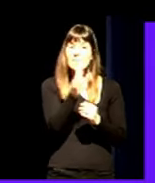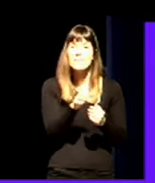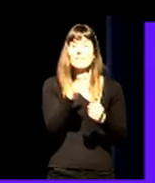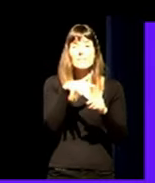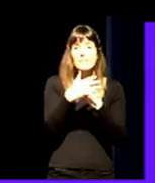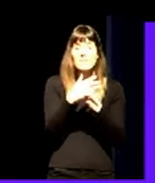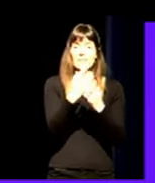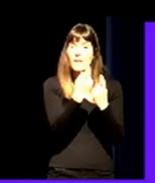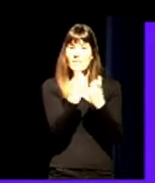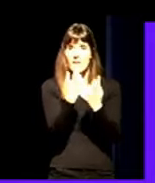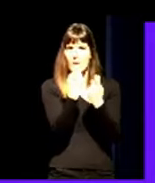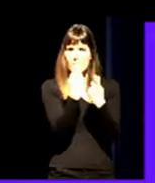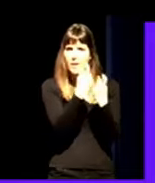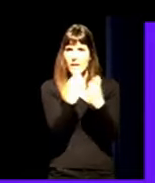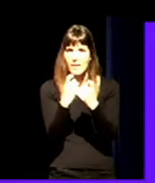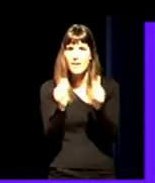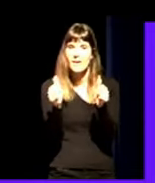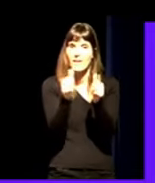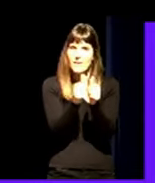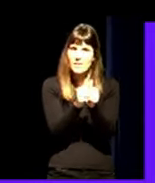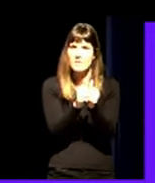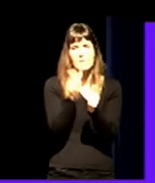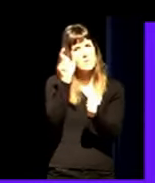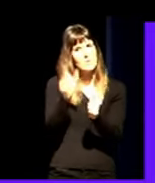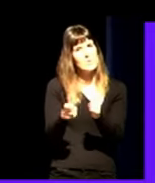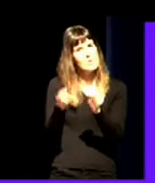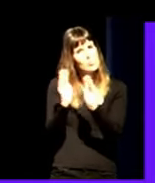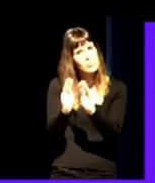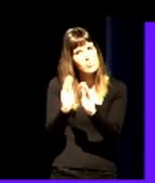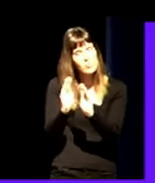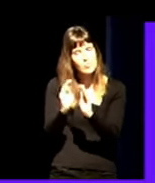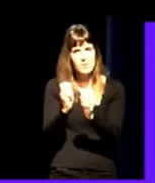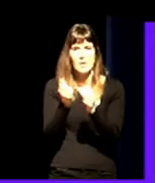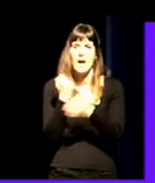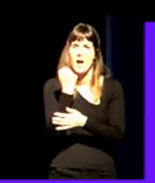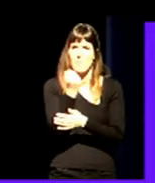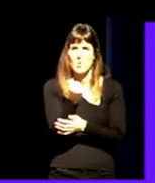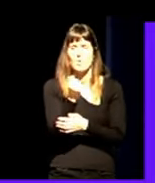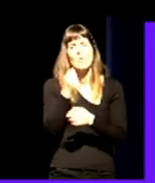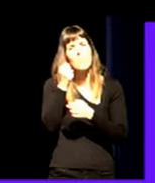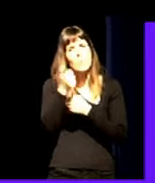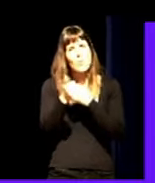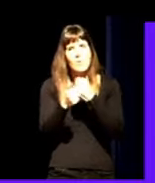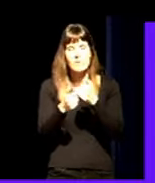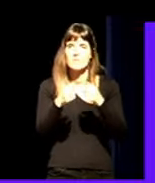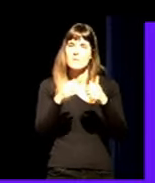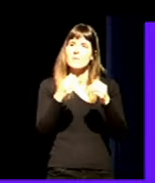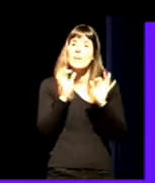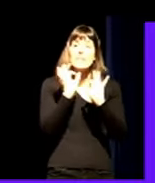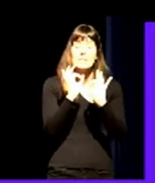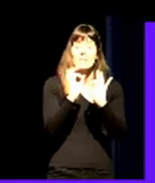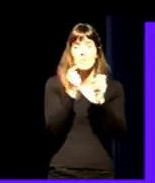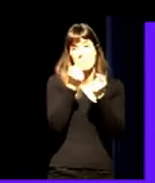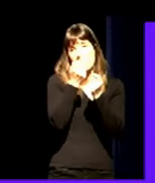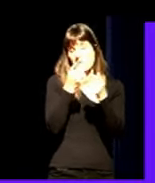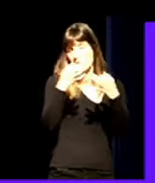determinados. Fijaros cómo vamos escalando, cómo vamos diversificando el apoyo hacia más, de menor a mayor especialización.